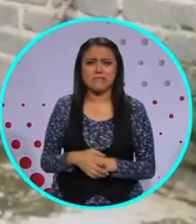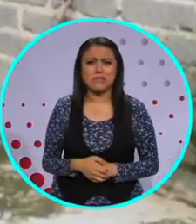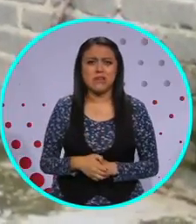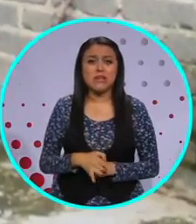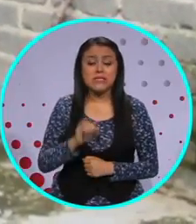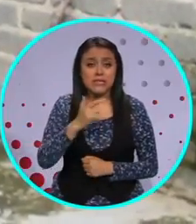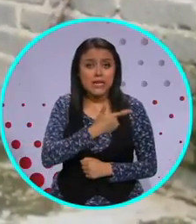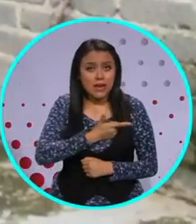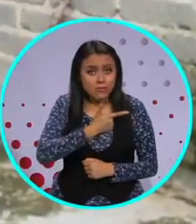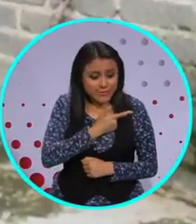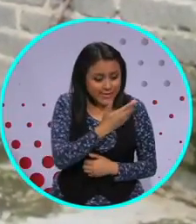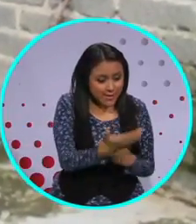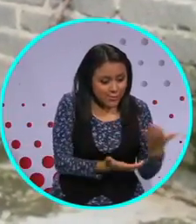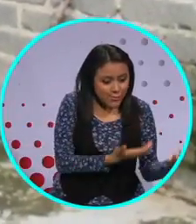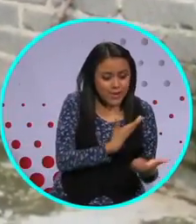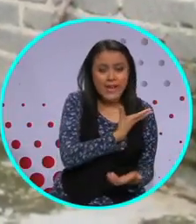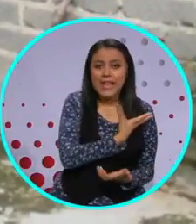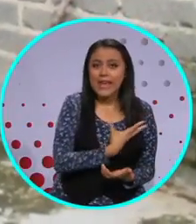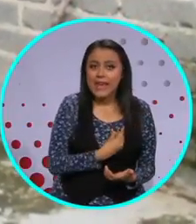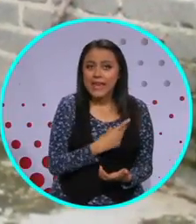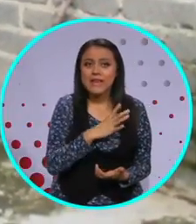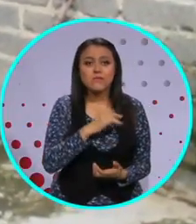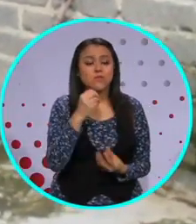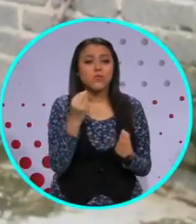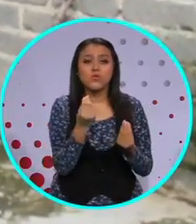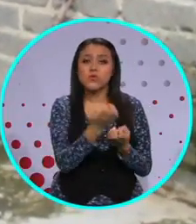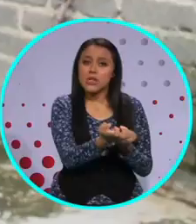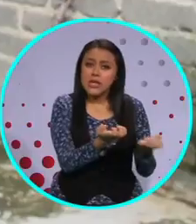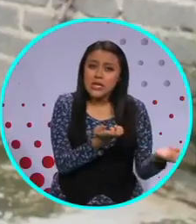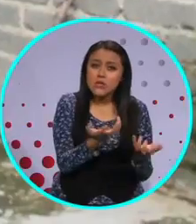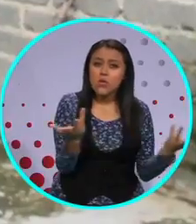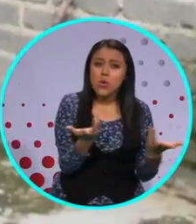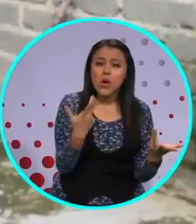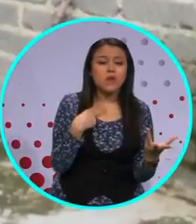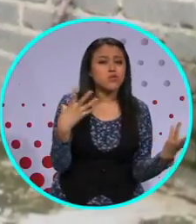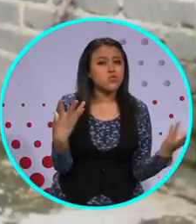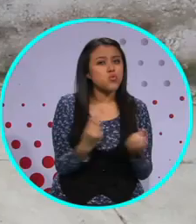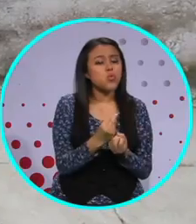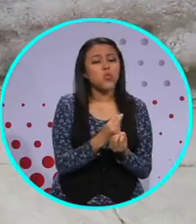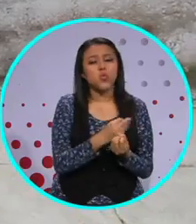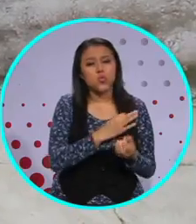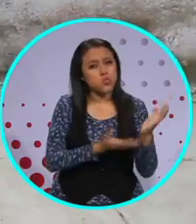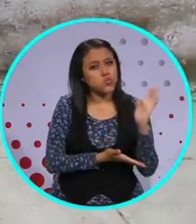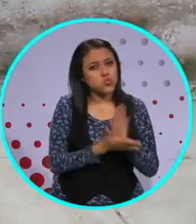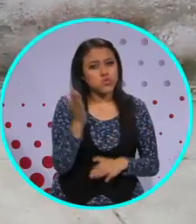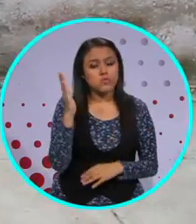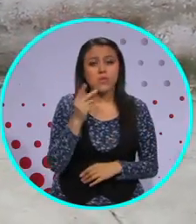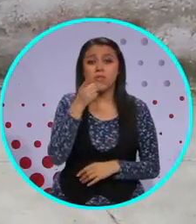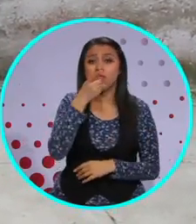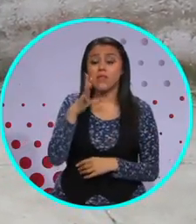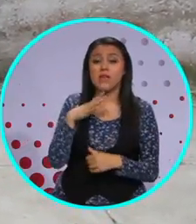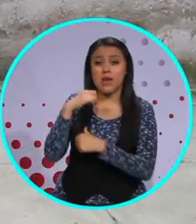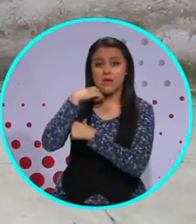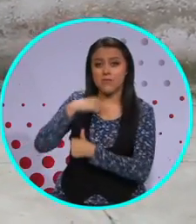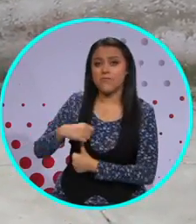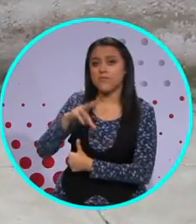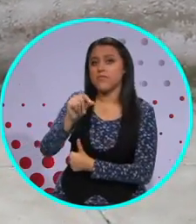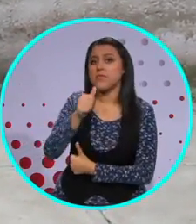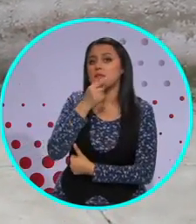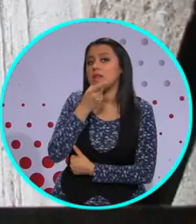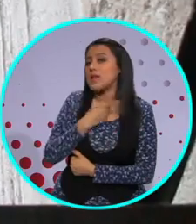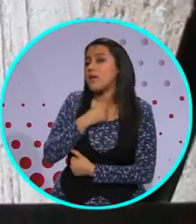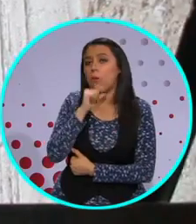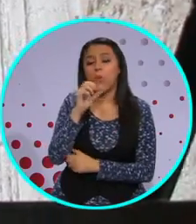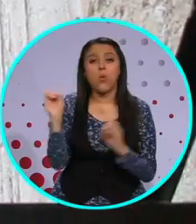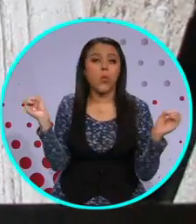me gusta mucho convivir con sus hijas ella iba mucho al gimnasio con ella salíamos todos puntos comenta que las autoridades hasta el momento no le dicen nada